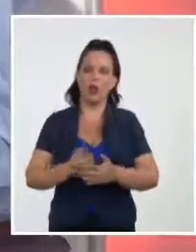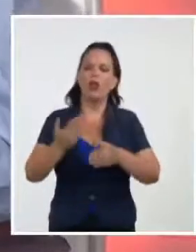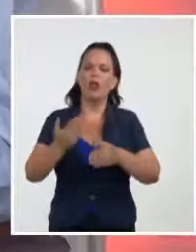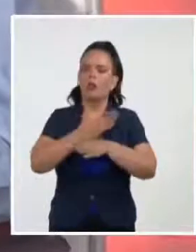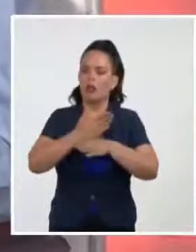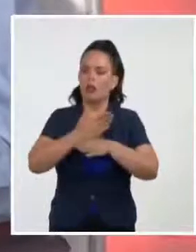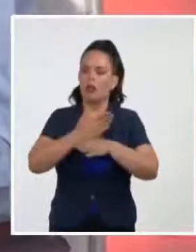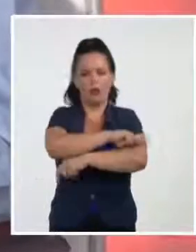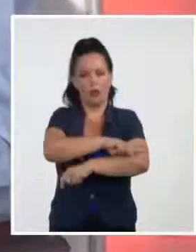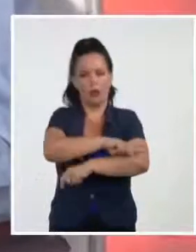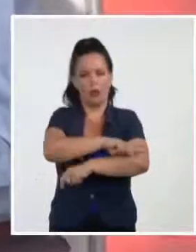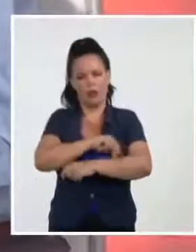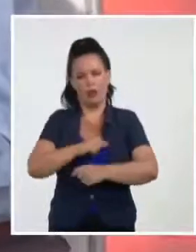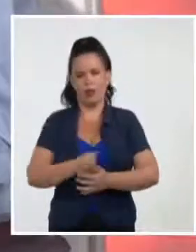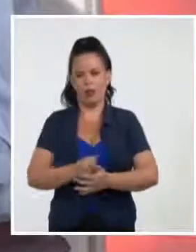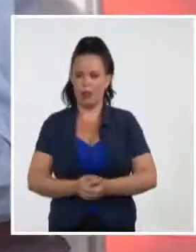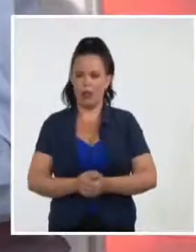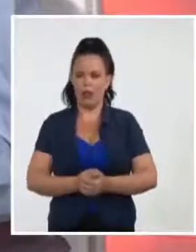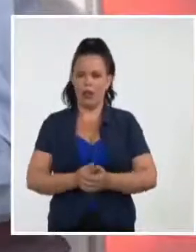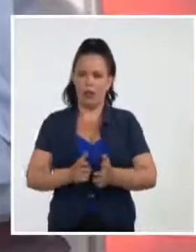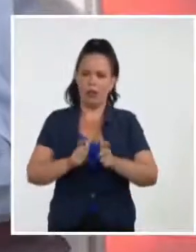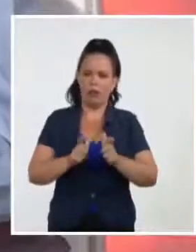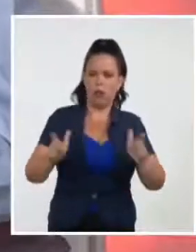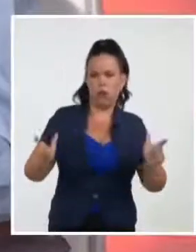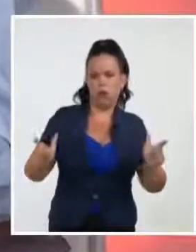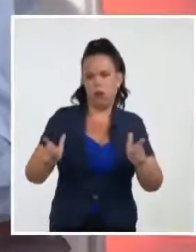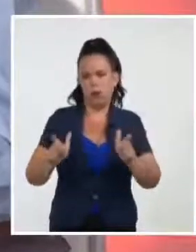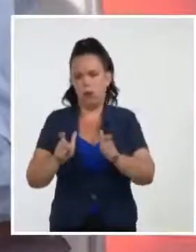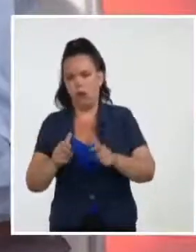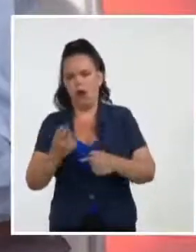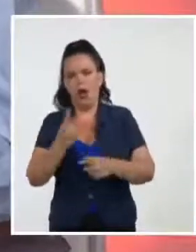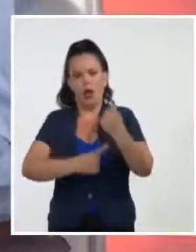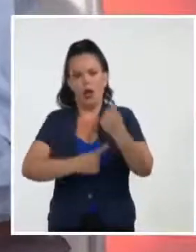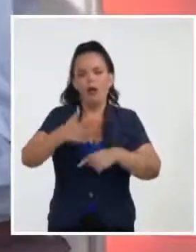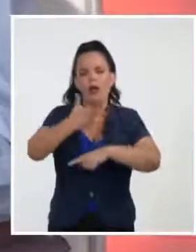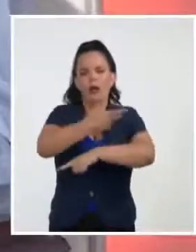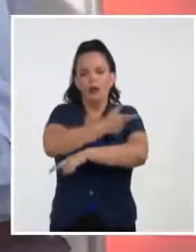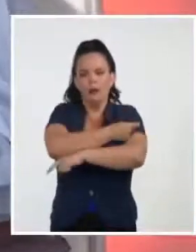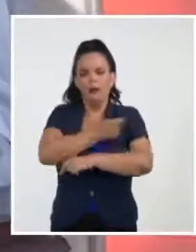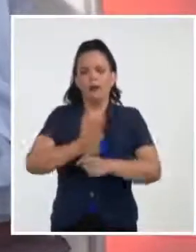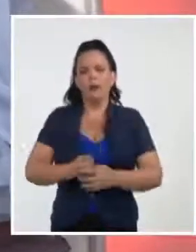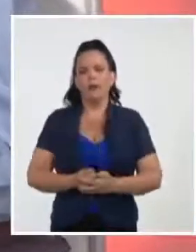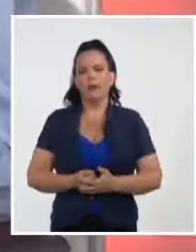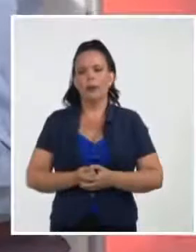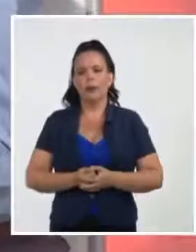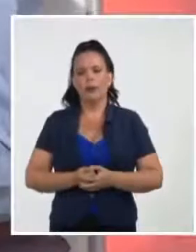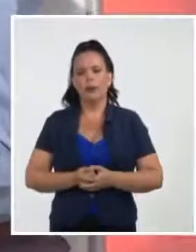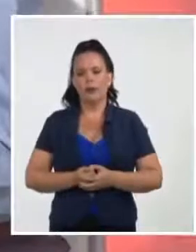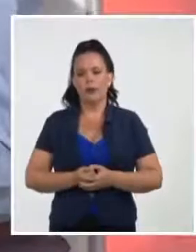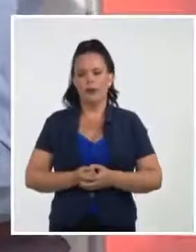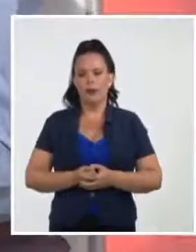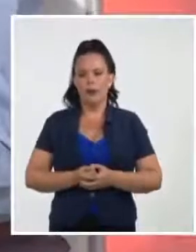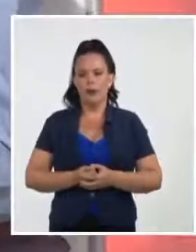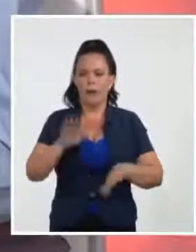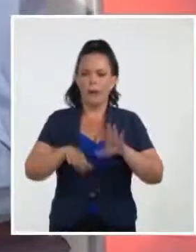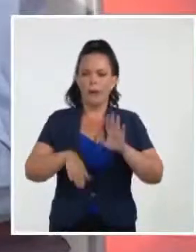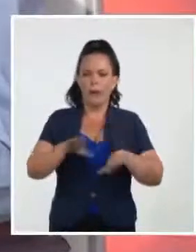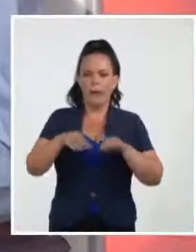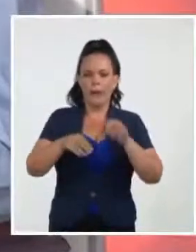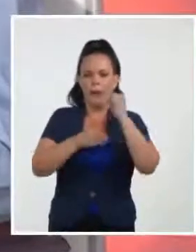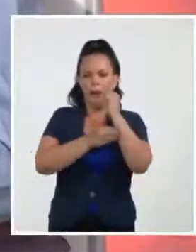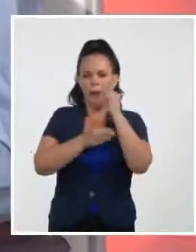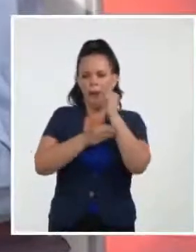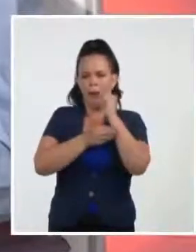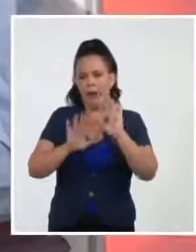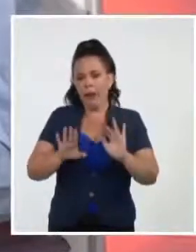menos, un tanto diferente en dependencia del poder adquisitivo, del nivel social, y sin embargo